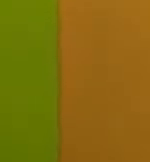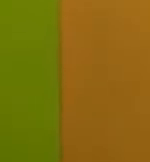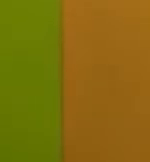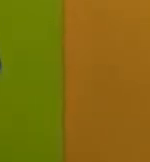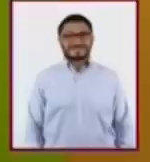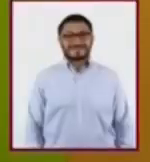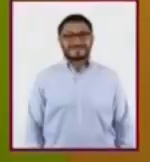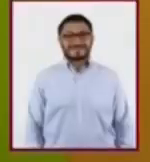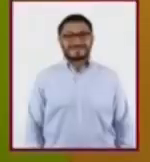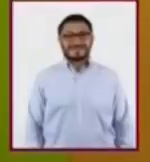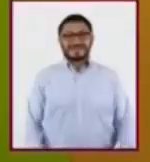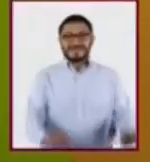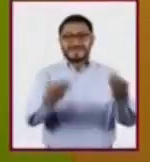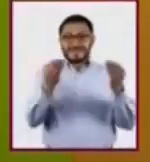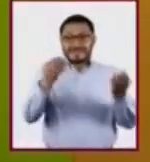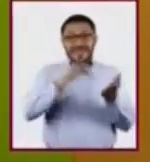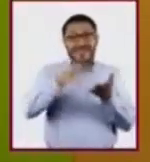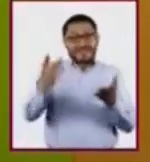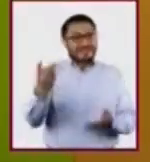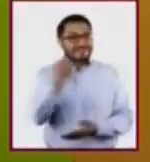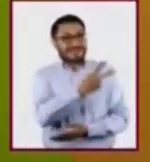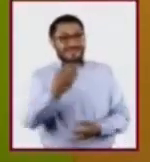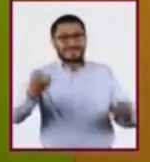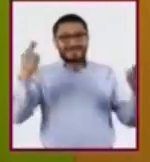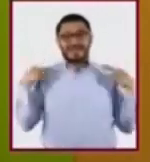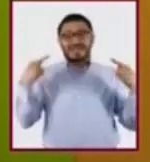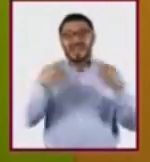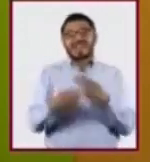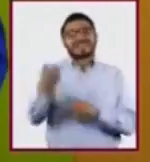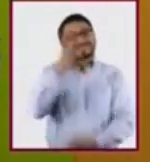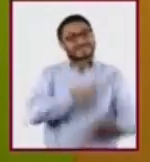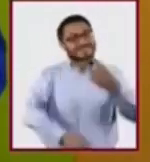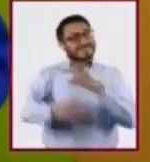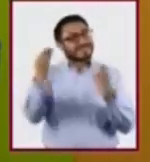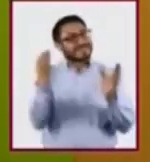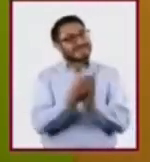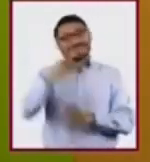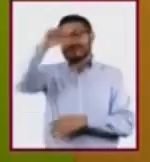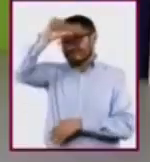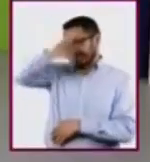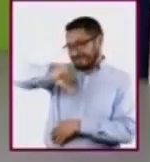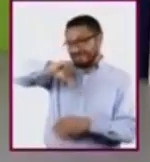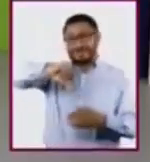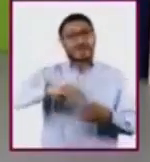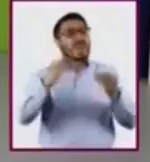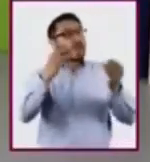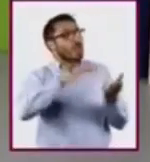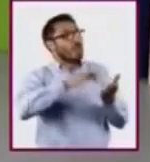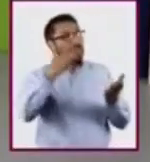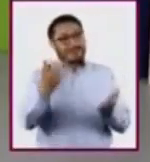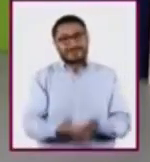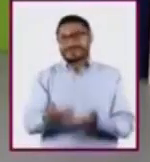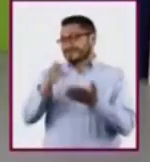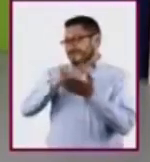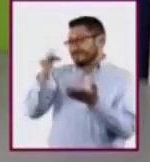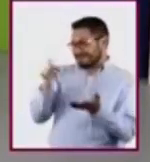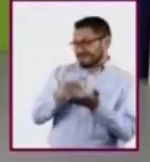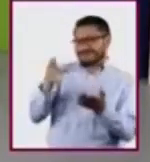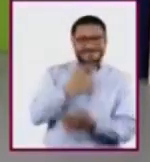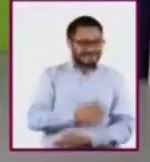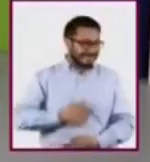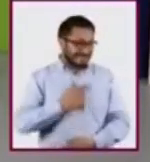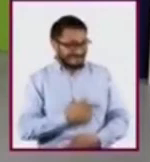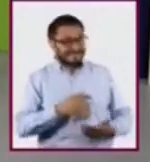Muchas gracias al profesor Juan Carlos y a la maestra Jimena por haber asistido a la sesión de hoy. Muchísimas gracias, Leslie. Gracias, Leslie. Es un